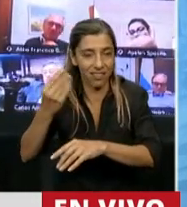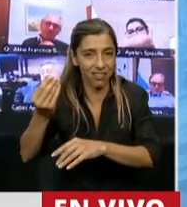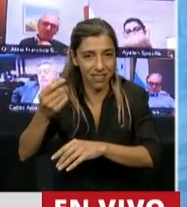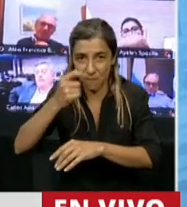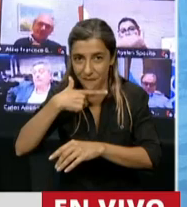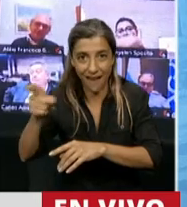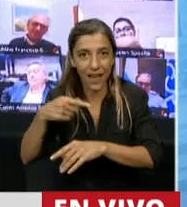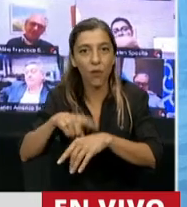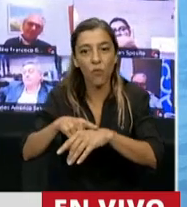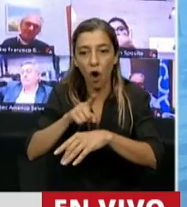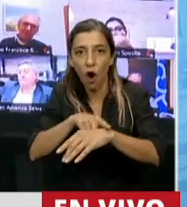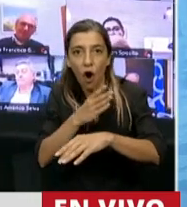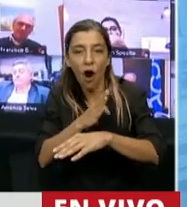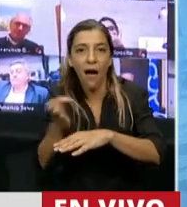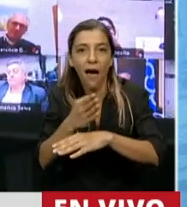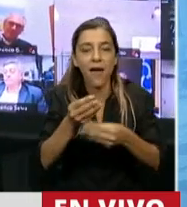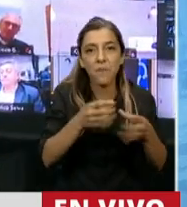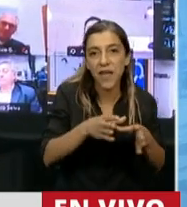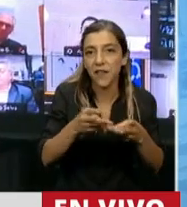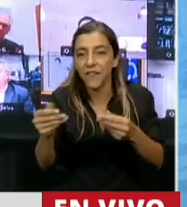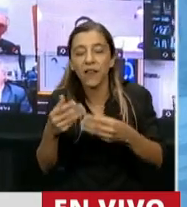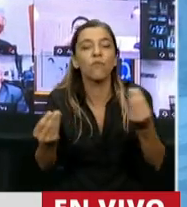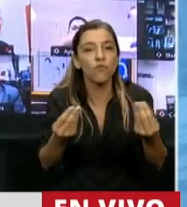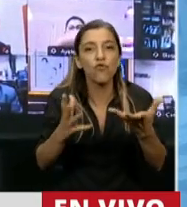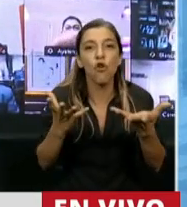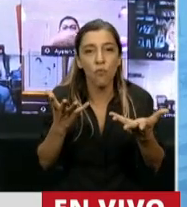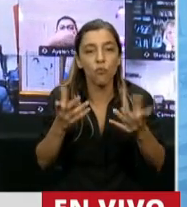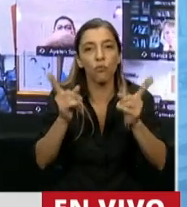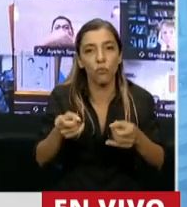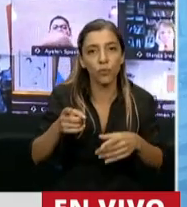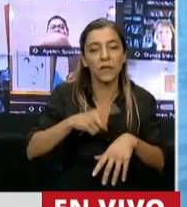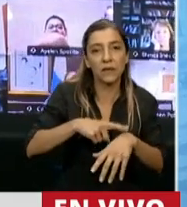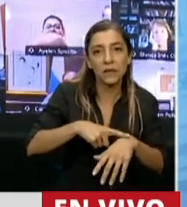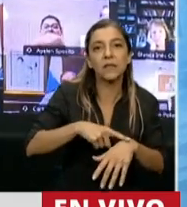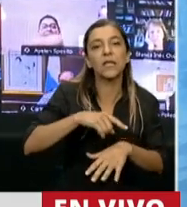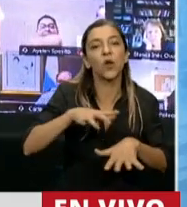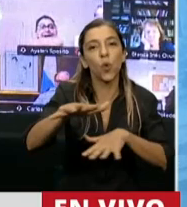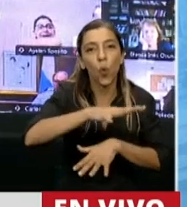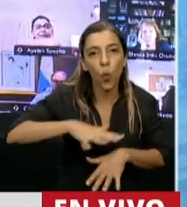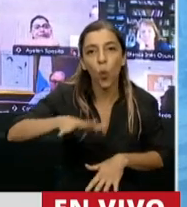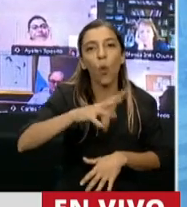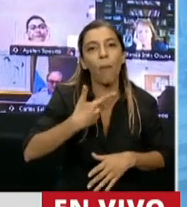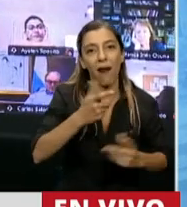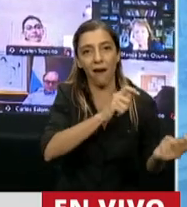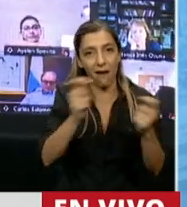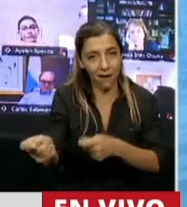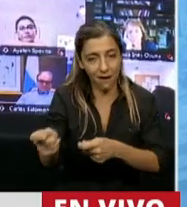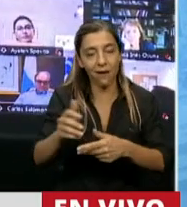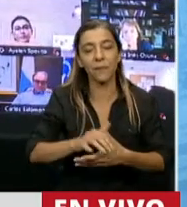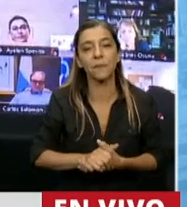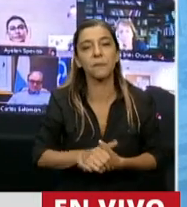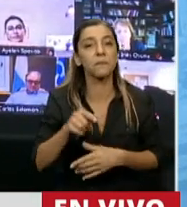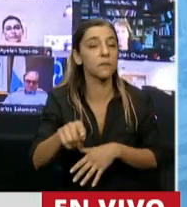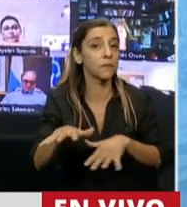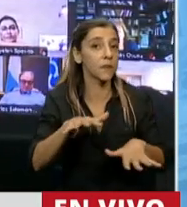un desacuerdo sobre en qué momento, en qué lugar se iban a transmitir los atributos del mando. Una situación